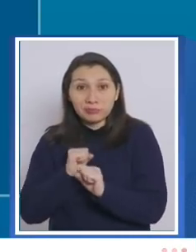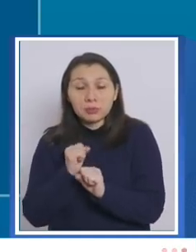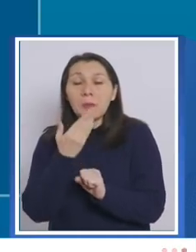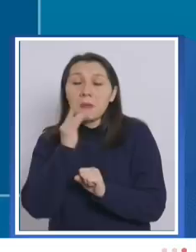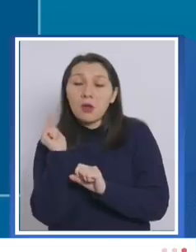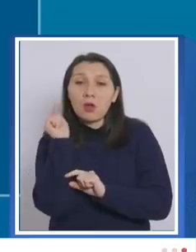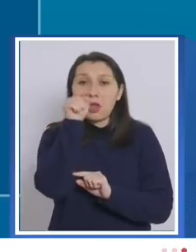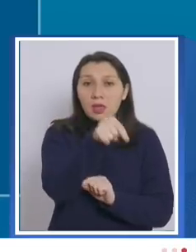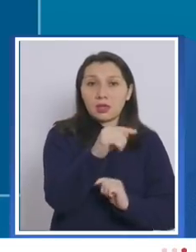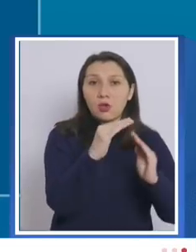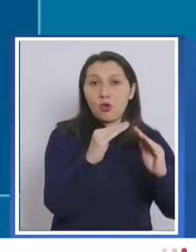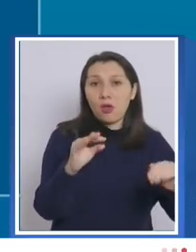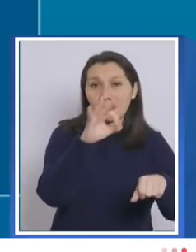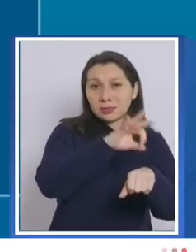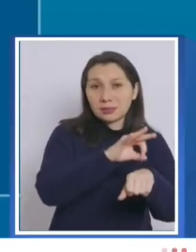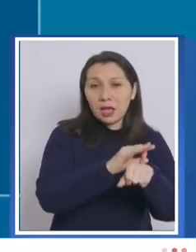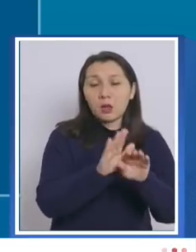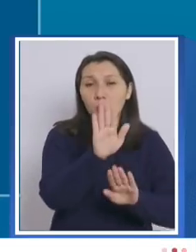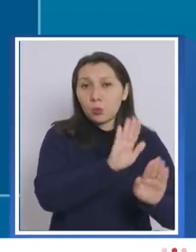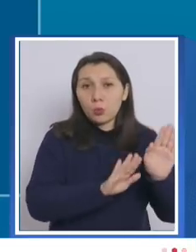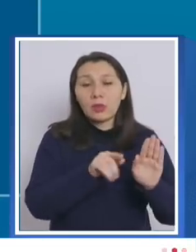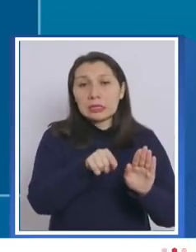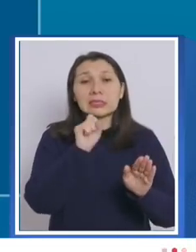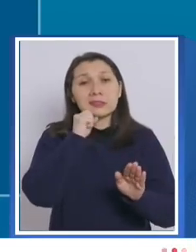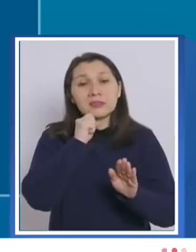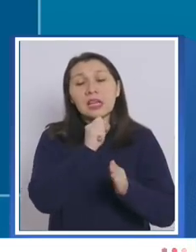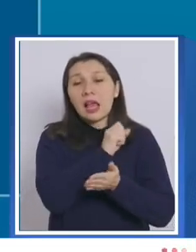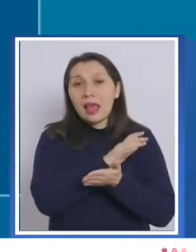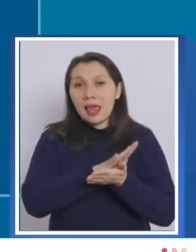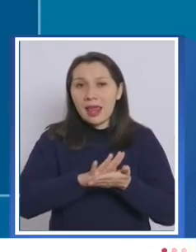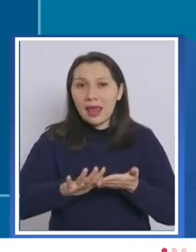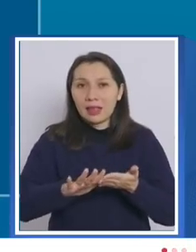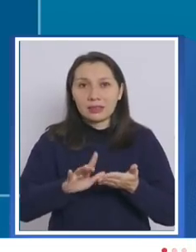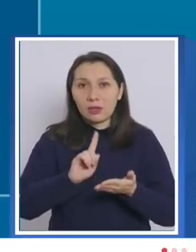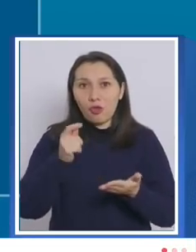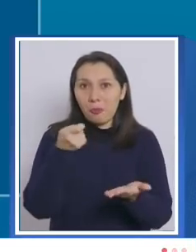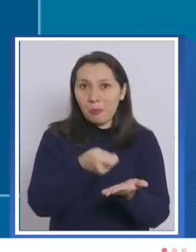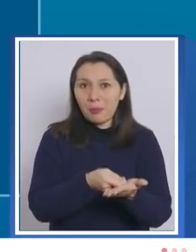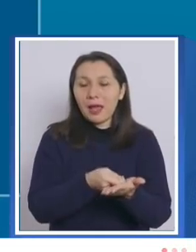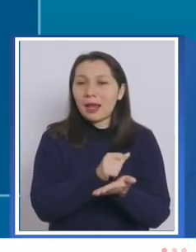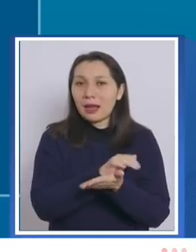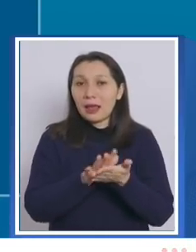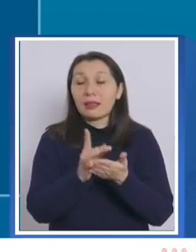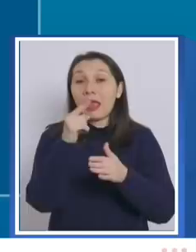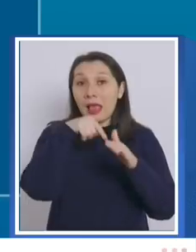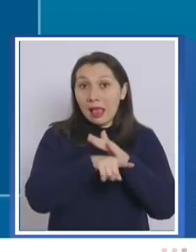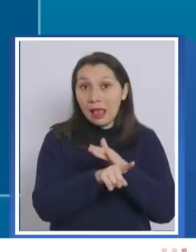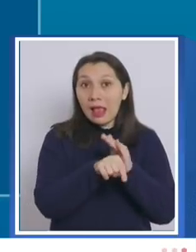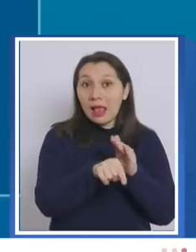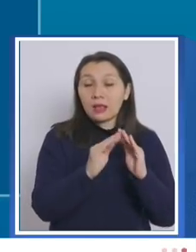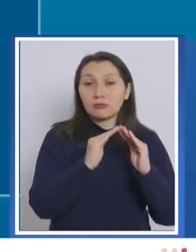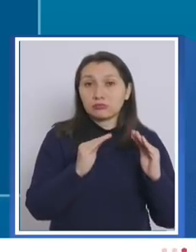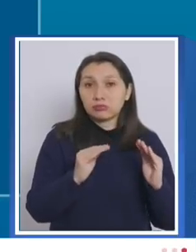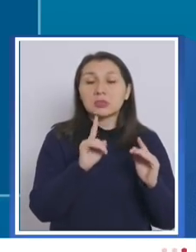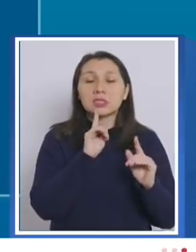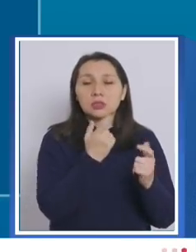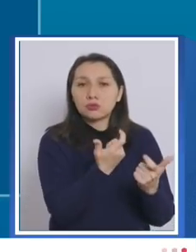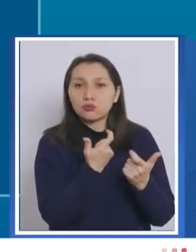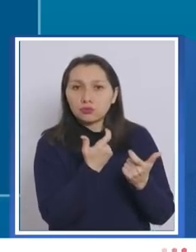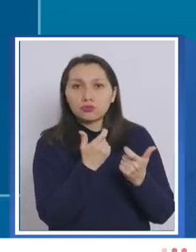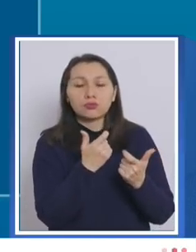sanitarias. Recordar que estas residencias son gratuitas, no tienen costo y que además en la residencia sanitaria hay un